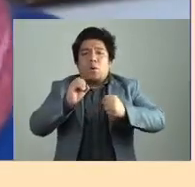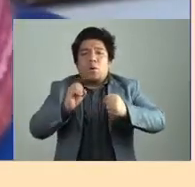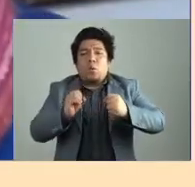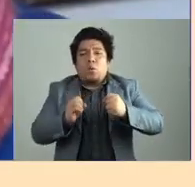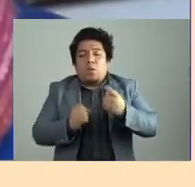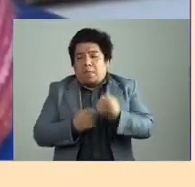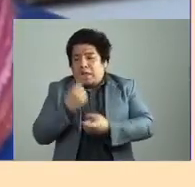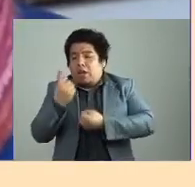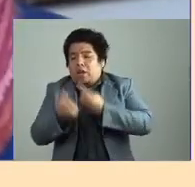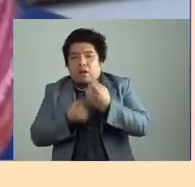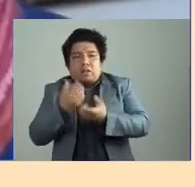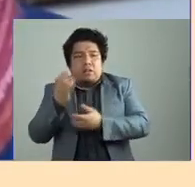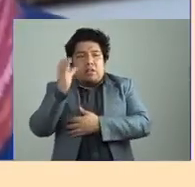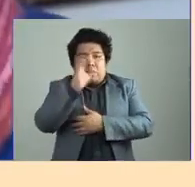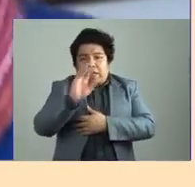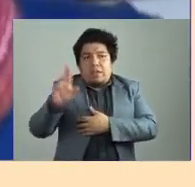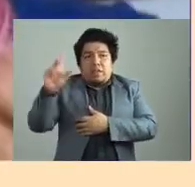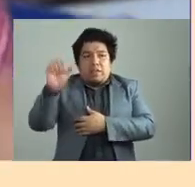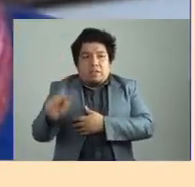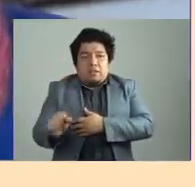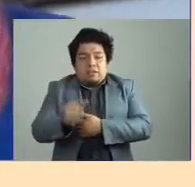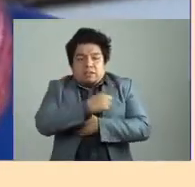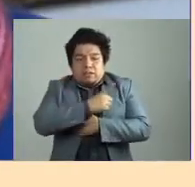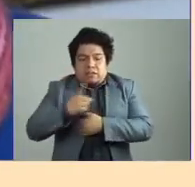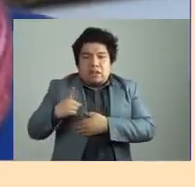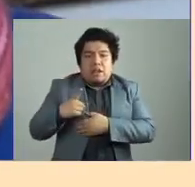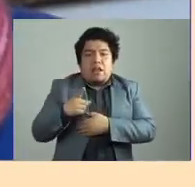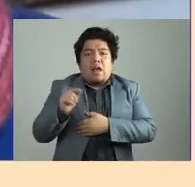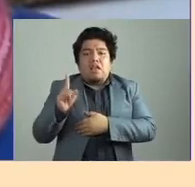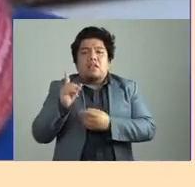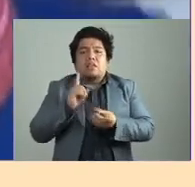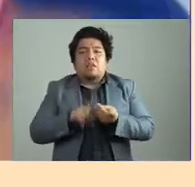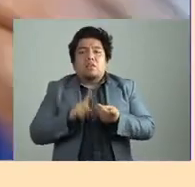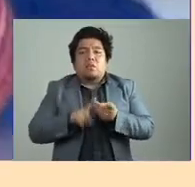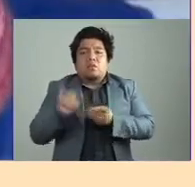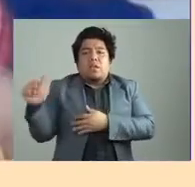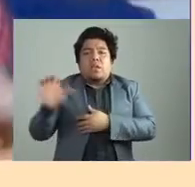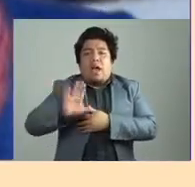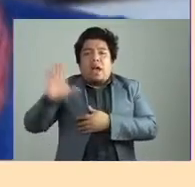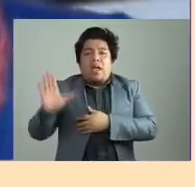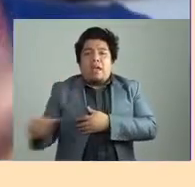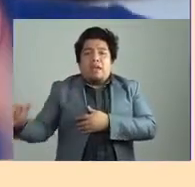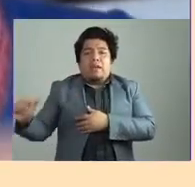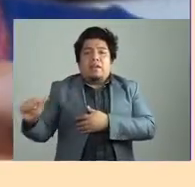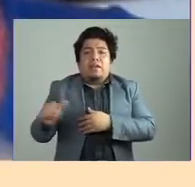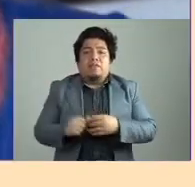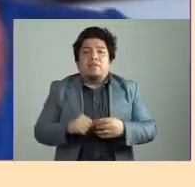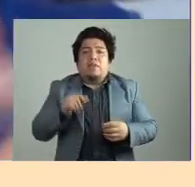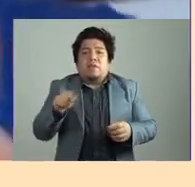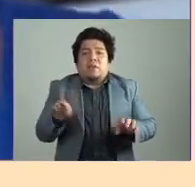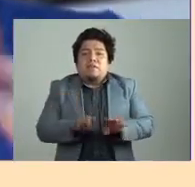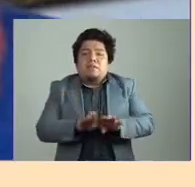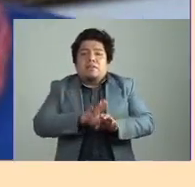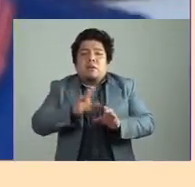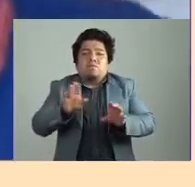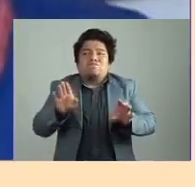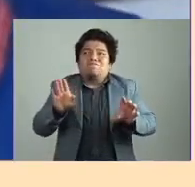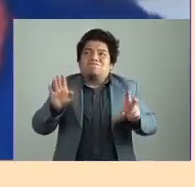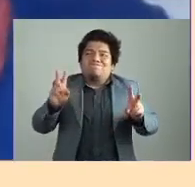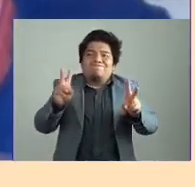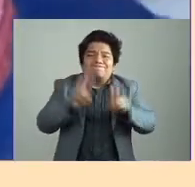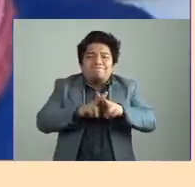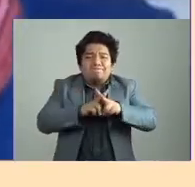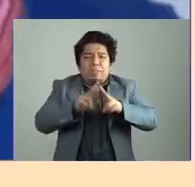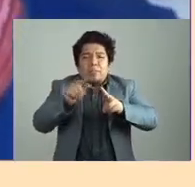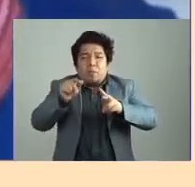de la crisis de la deuda no en áfrica no como dice está a la lucha muy específica porque